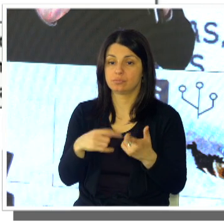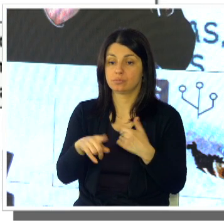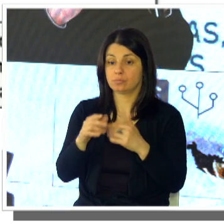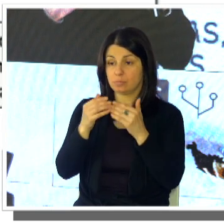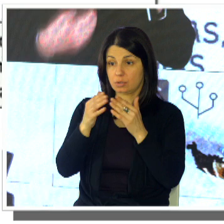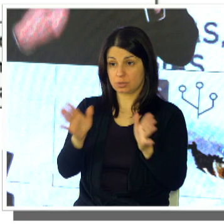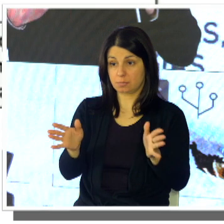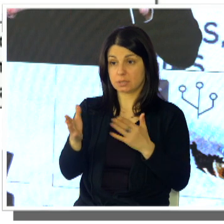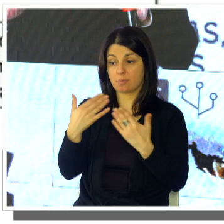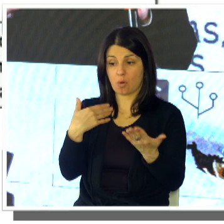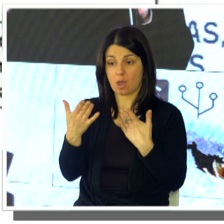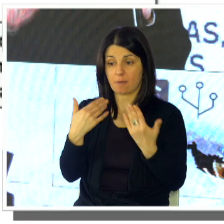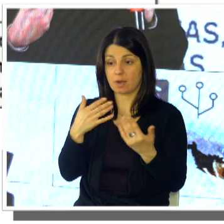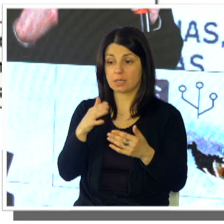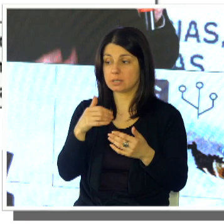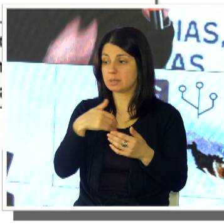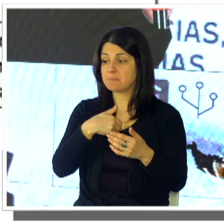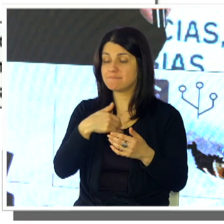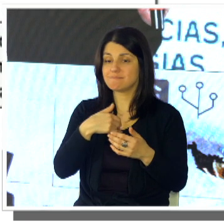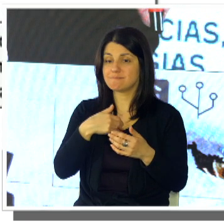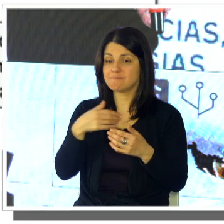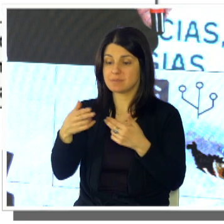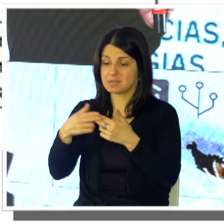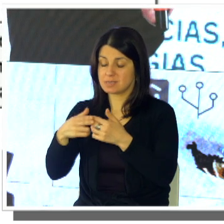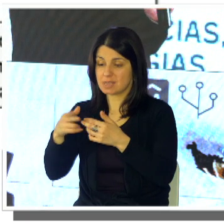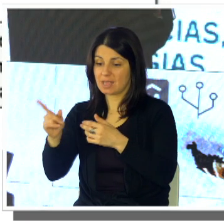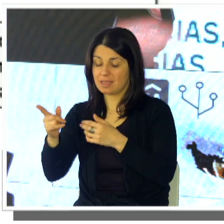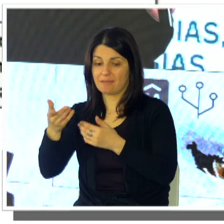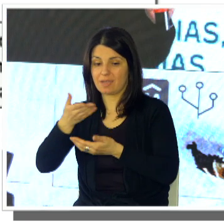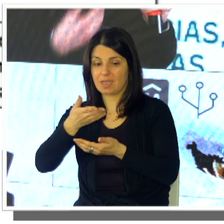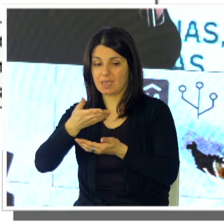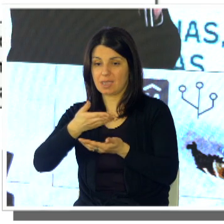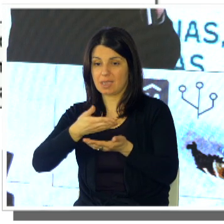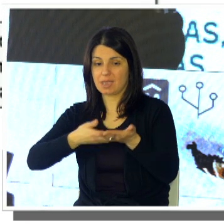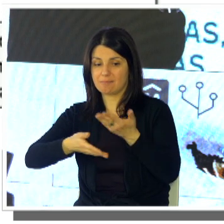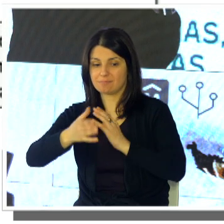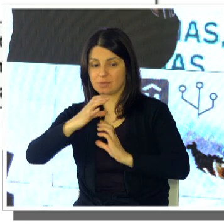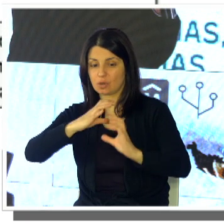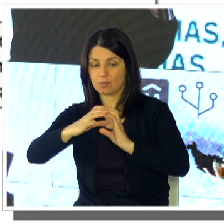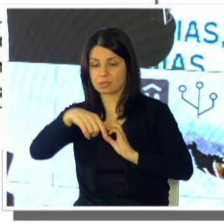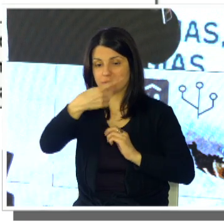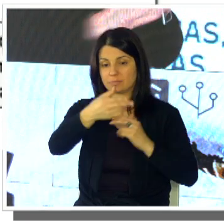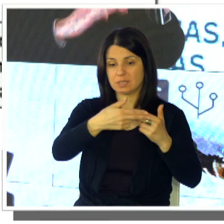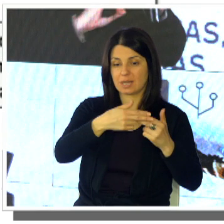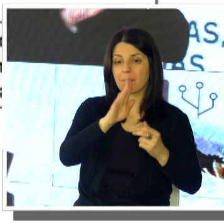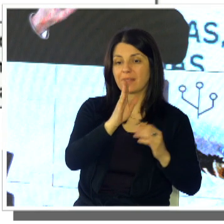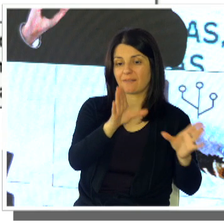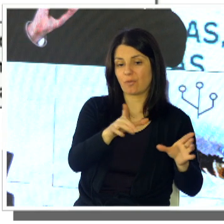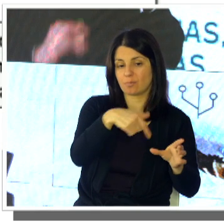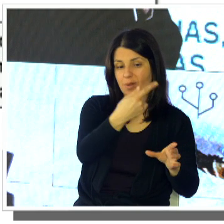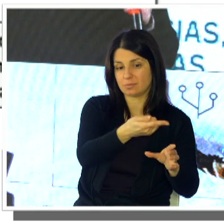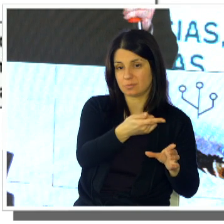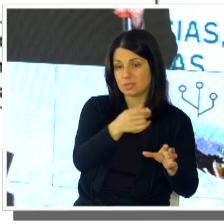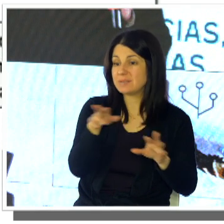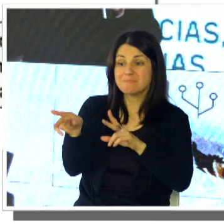empezamos a hablar de, bueno, mi plataforma tiene que dialogar con la plataforma de él. Bueno, obviamente, si es la misma, es como que sea el caso interno,